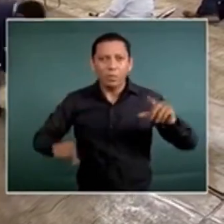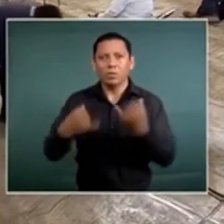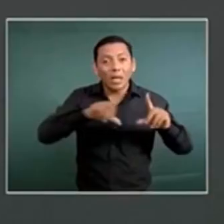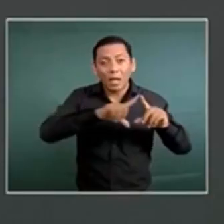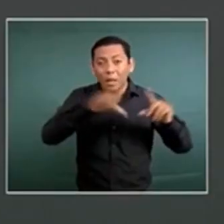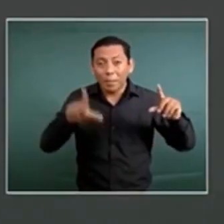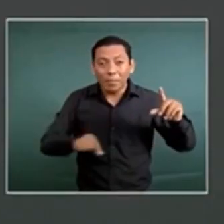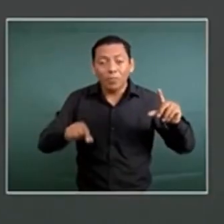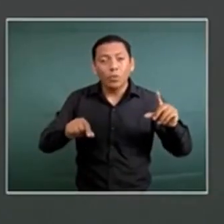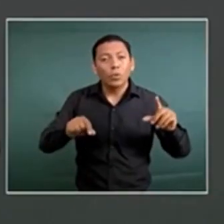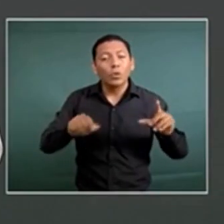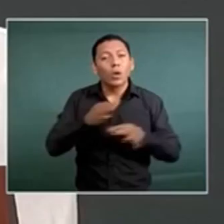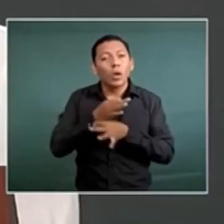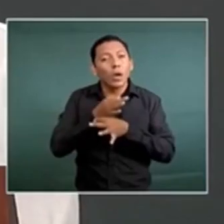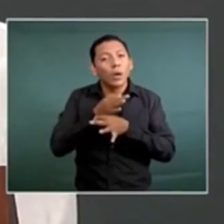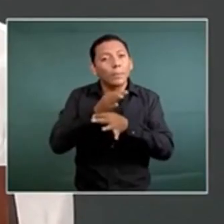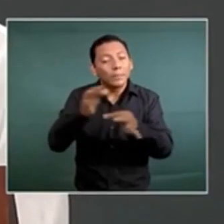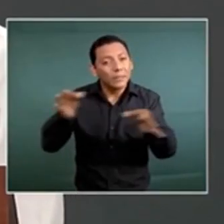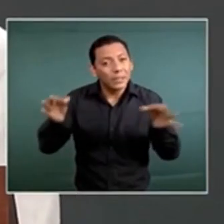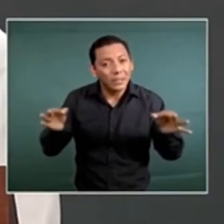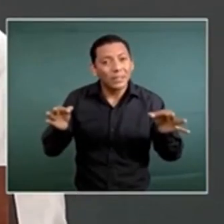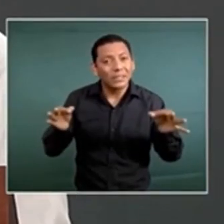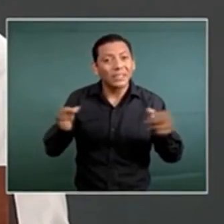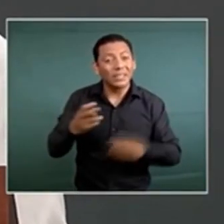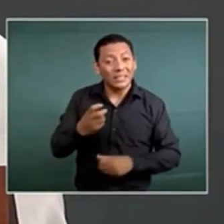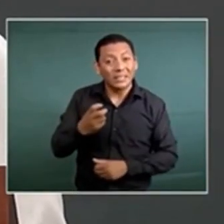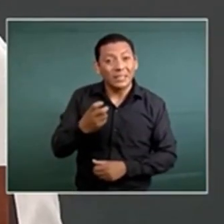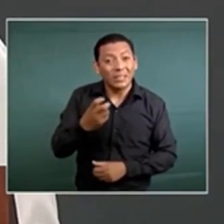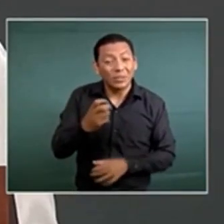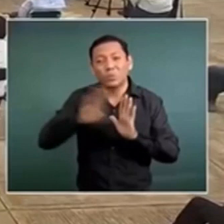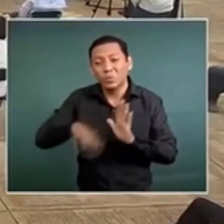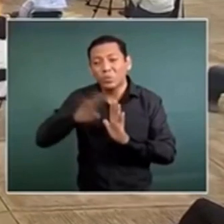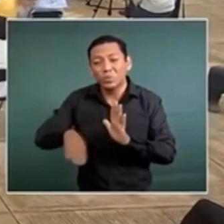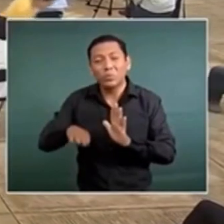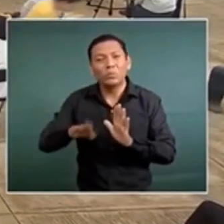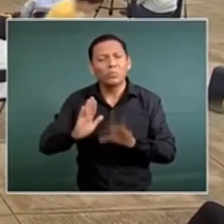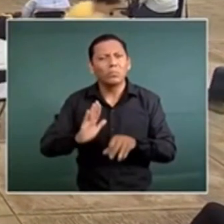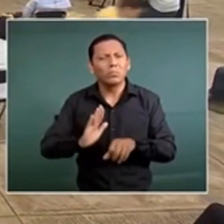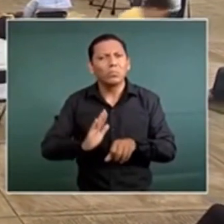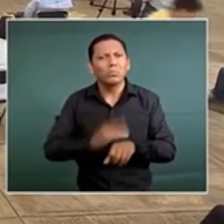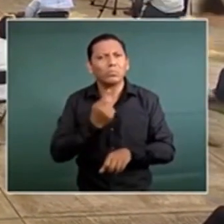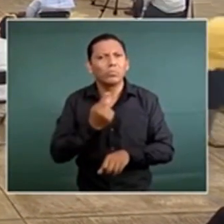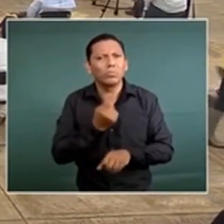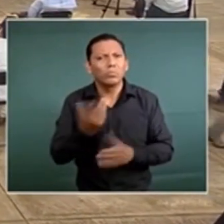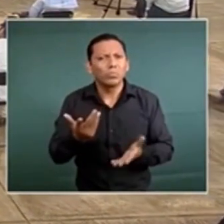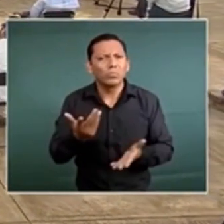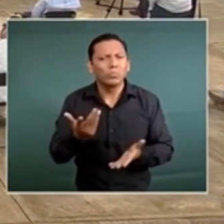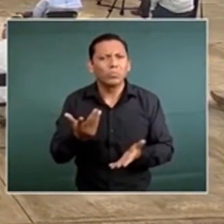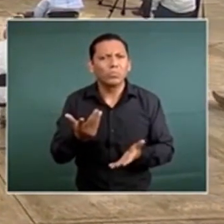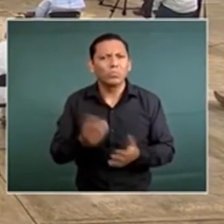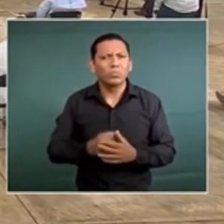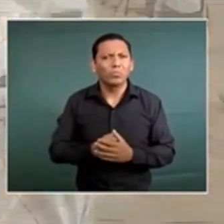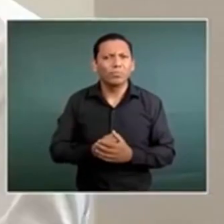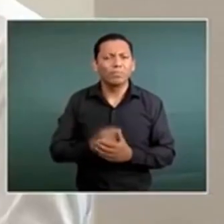relativiza el aumento de fallecidos y contagios. La cifra de más de mil muertos de este jueves se debe, según AMLO, al registro de otros